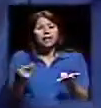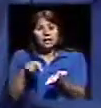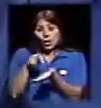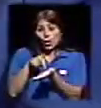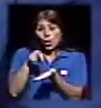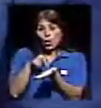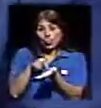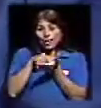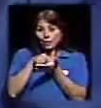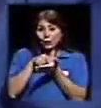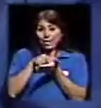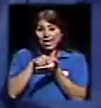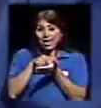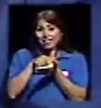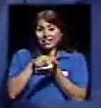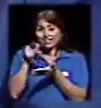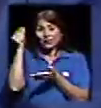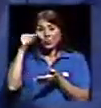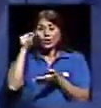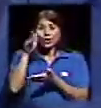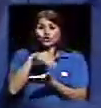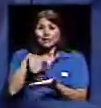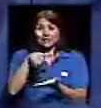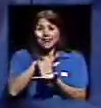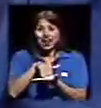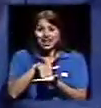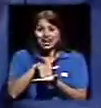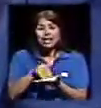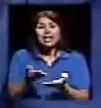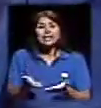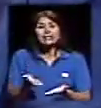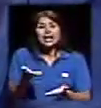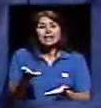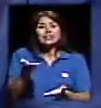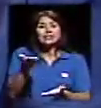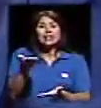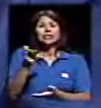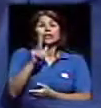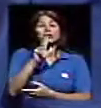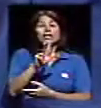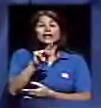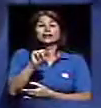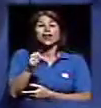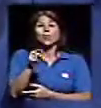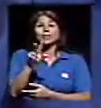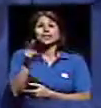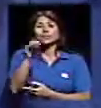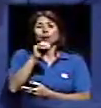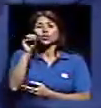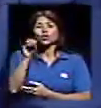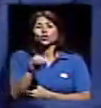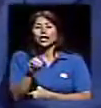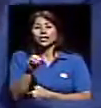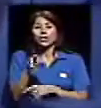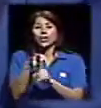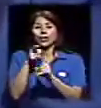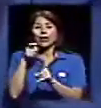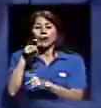el stock de deuda del gobierno, está creciendo en un 3,3% del PIB, llegando a un nivel